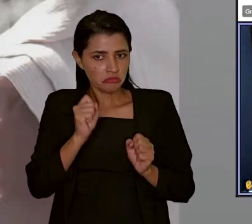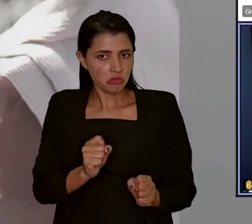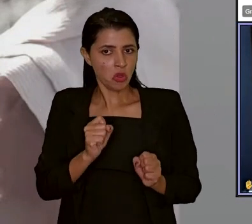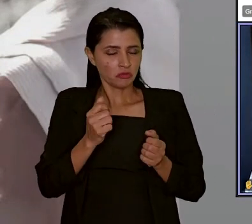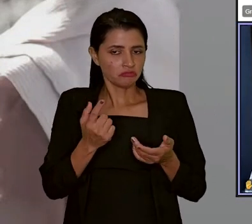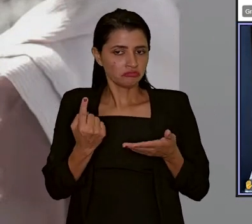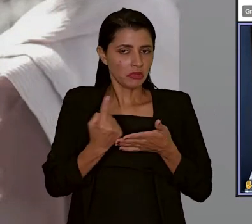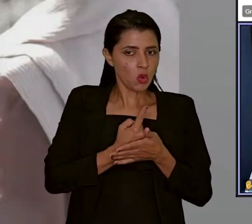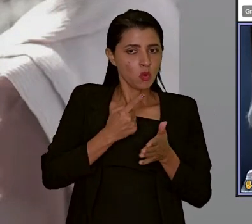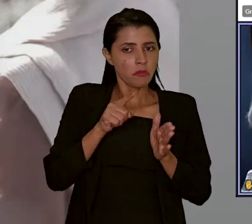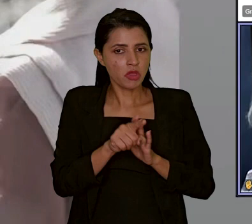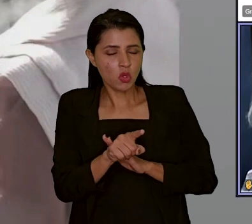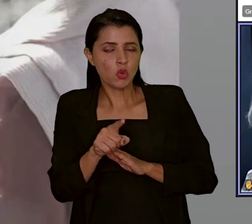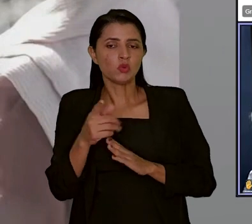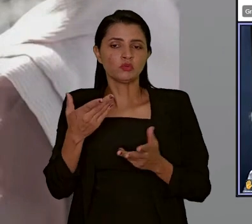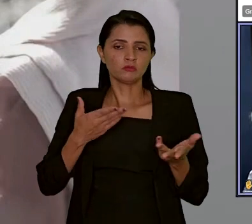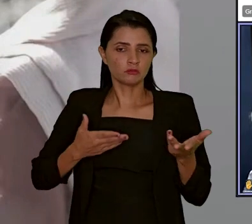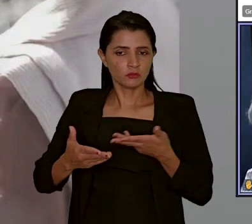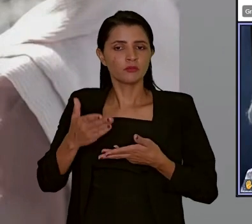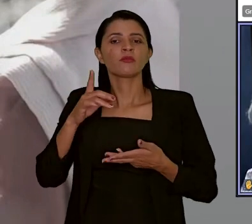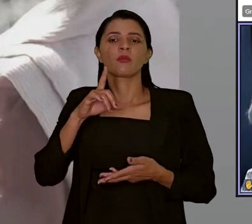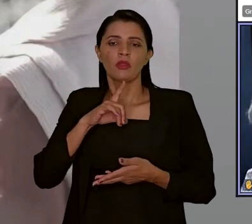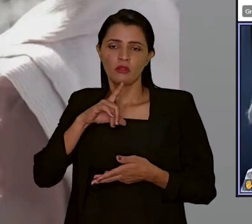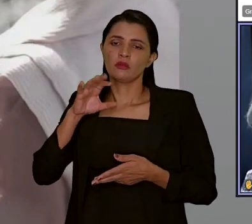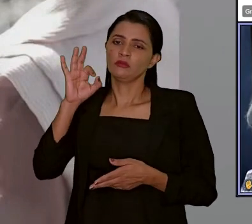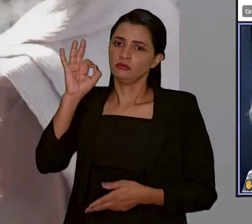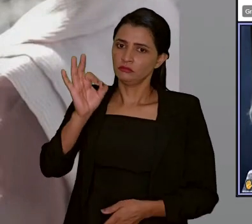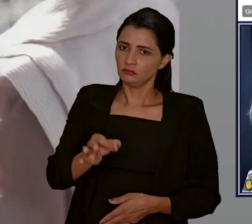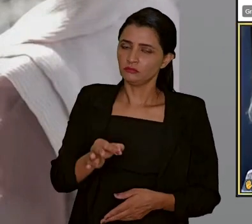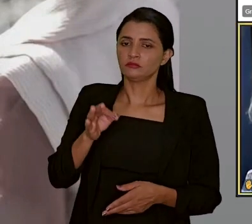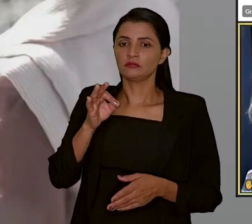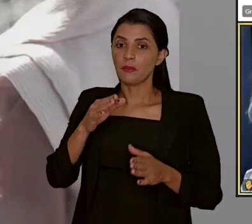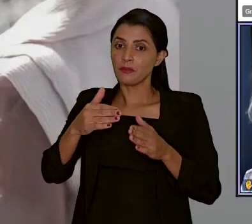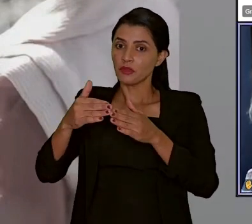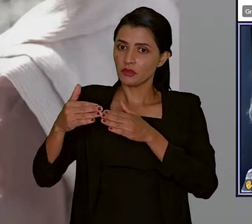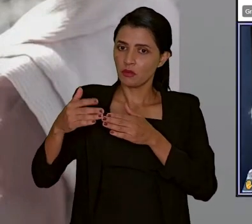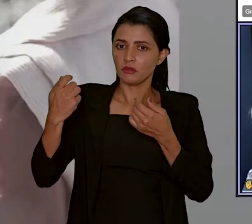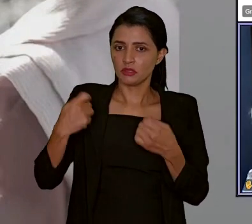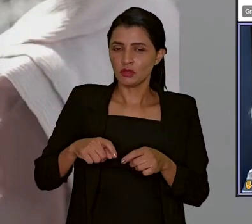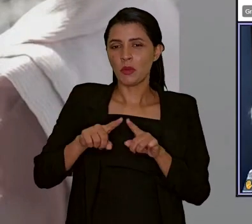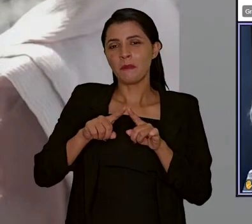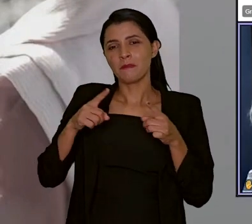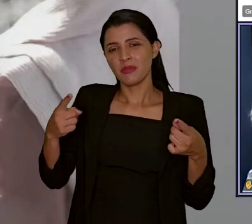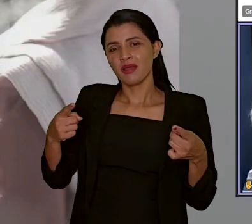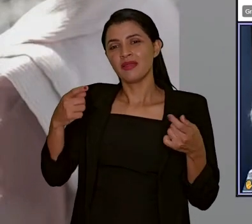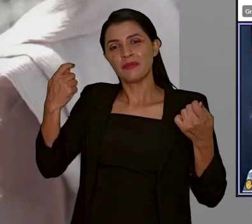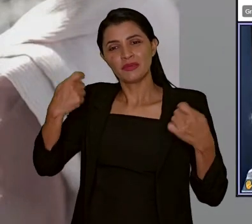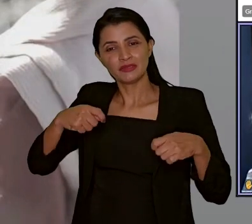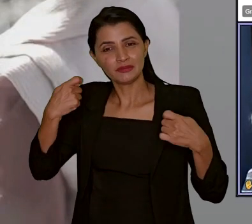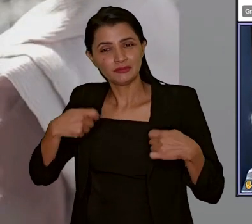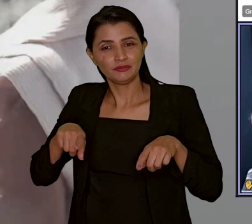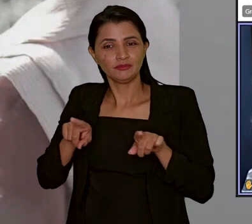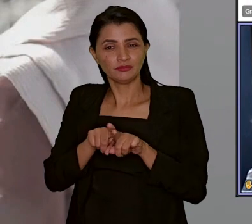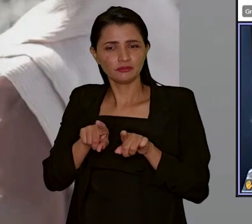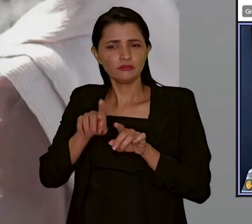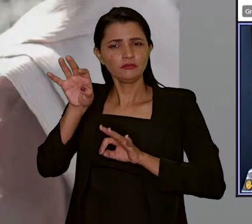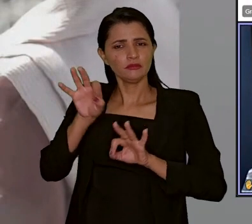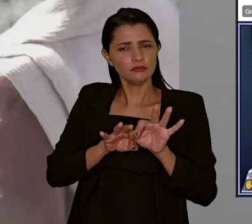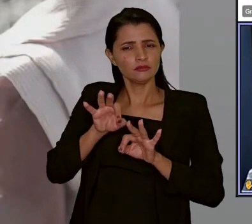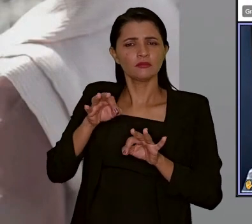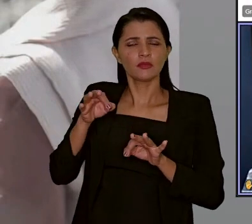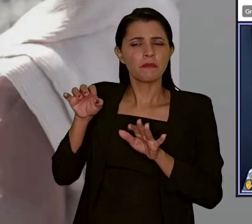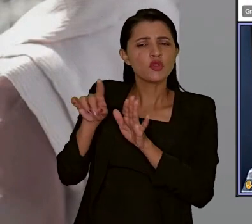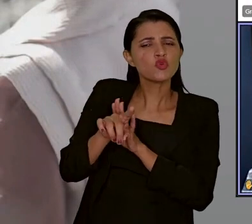yo todavía tengo que hacer una disquisición más. Tengo que mirar si me está consultando sobre